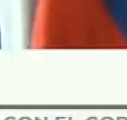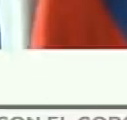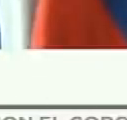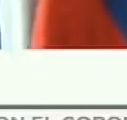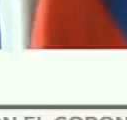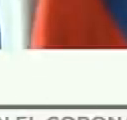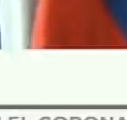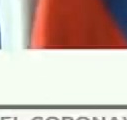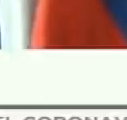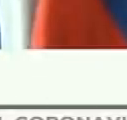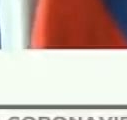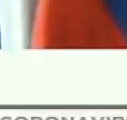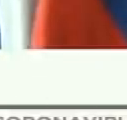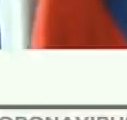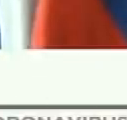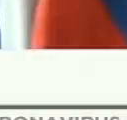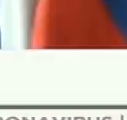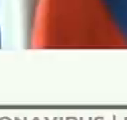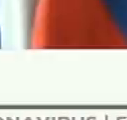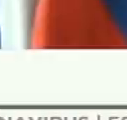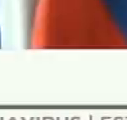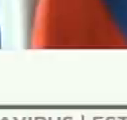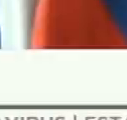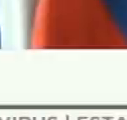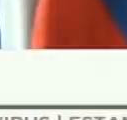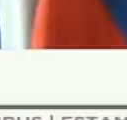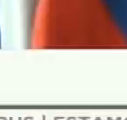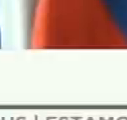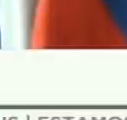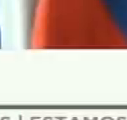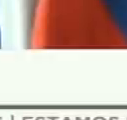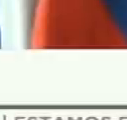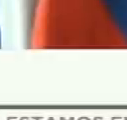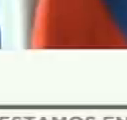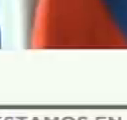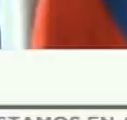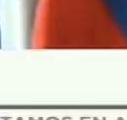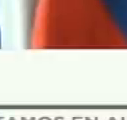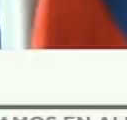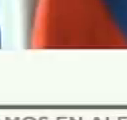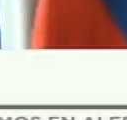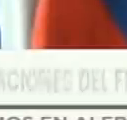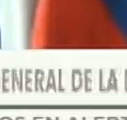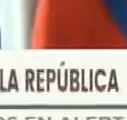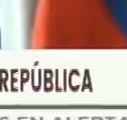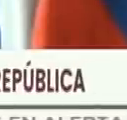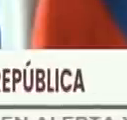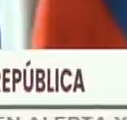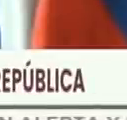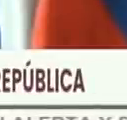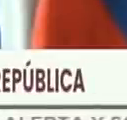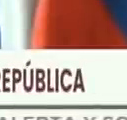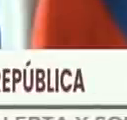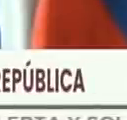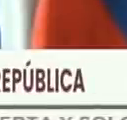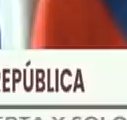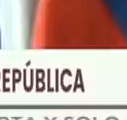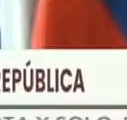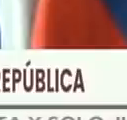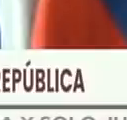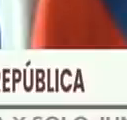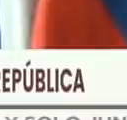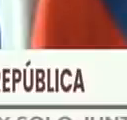y aprovechamos esta oportunidad donde vamos a transmitir,